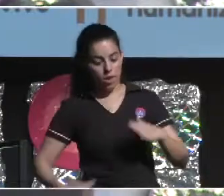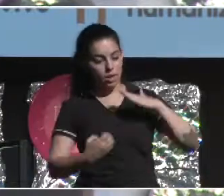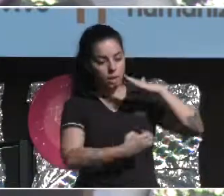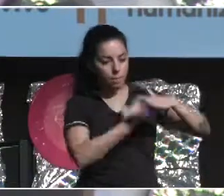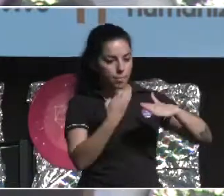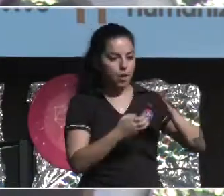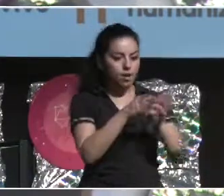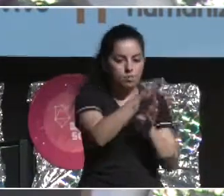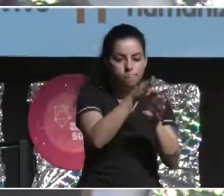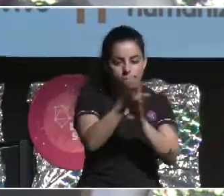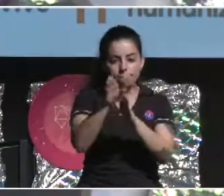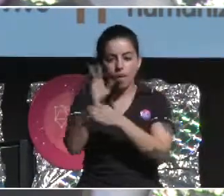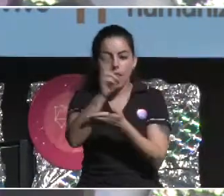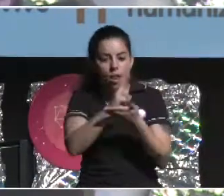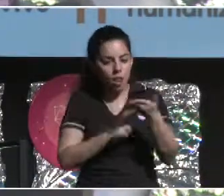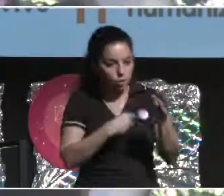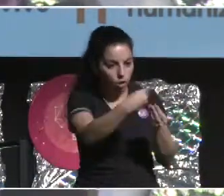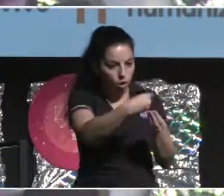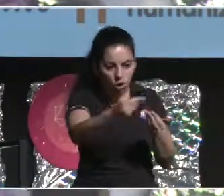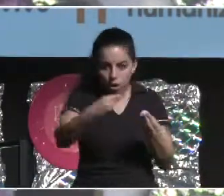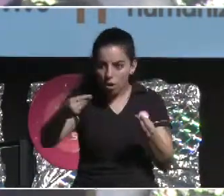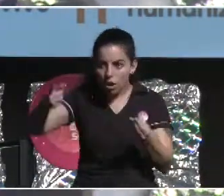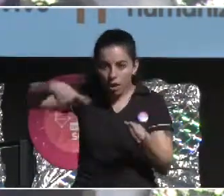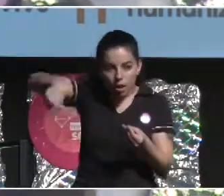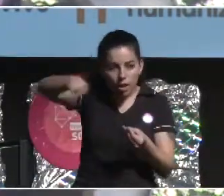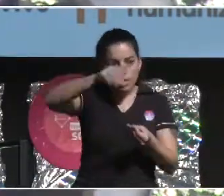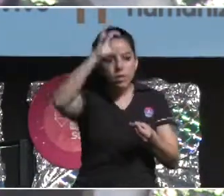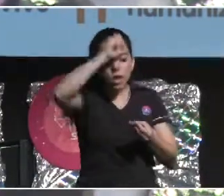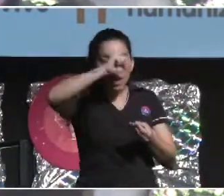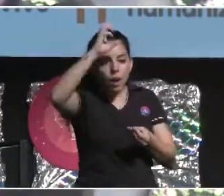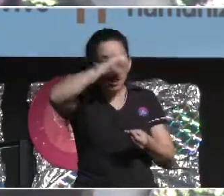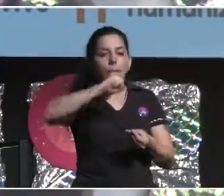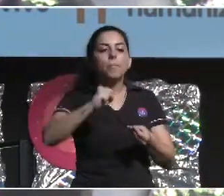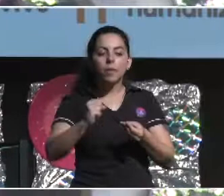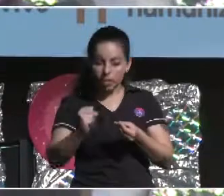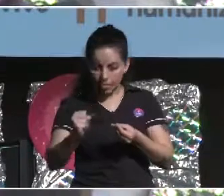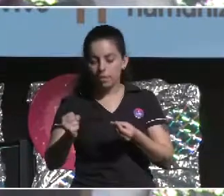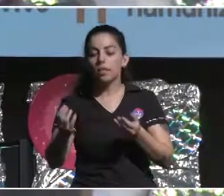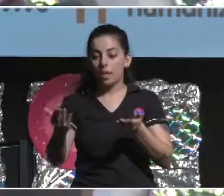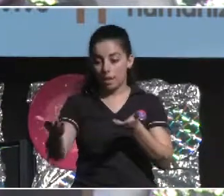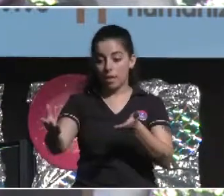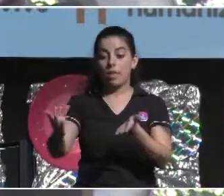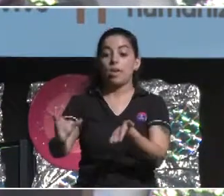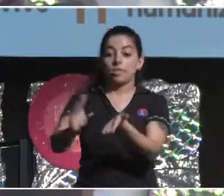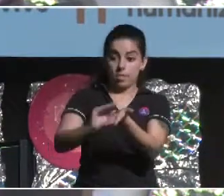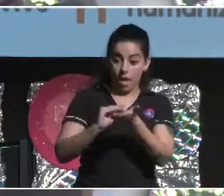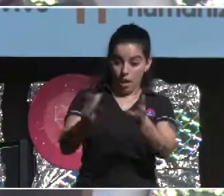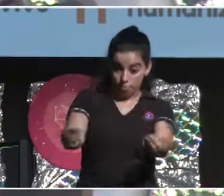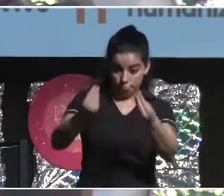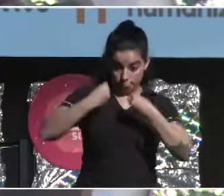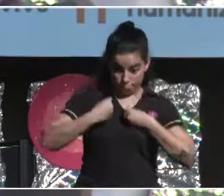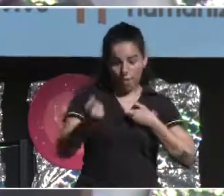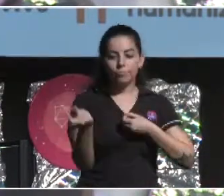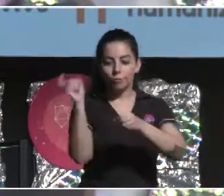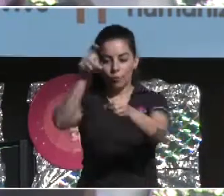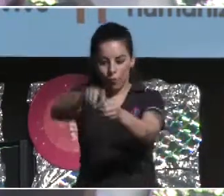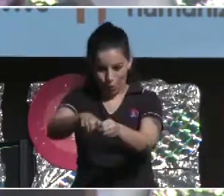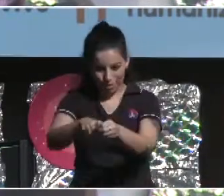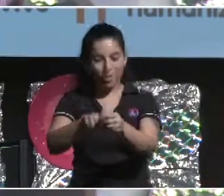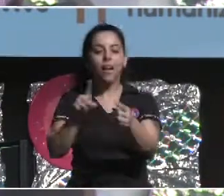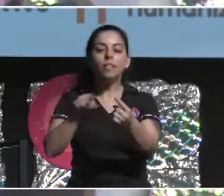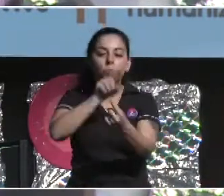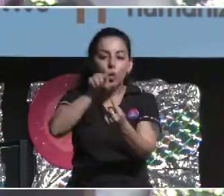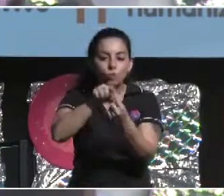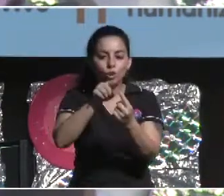informe individual para que ellos aprendieran de cómo estaban frente a la sostenibilidad. Medimos 16 de los 17 objetivos